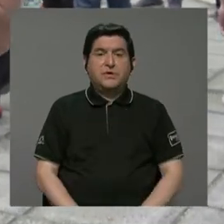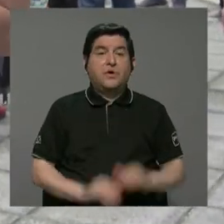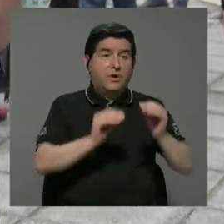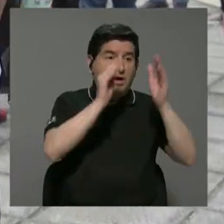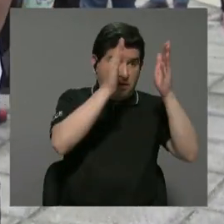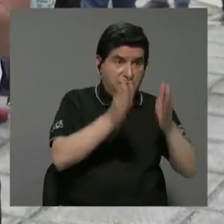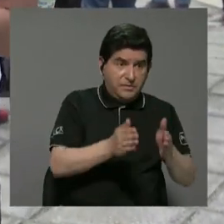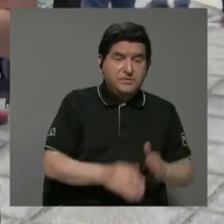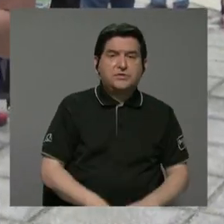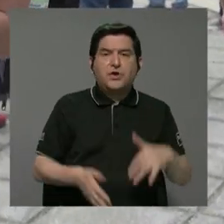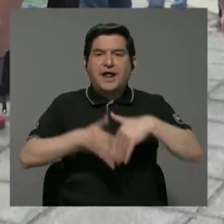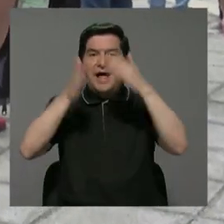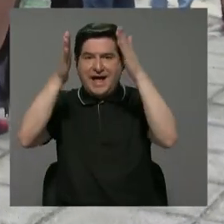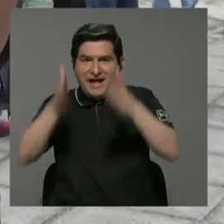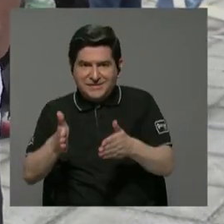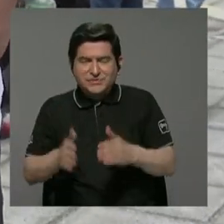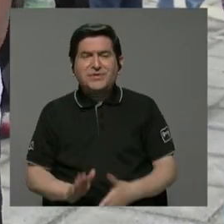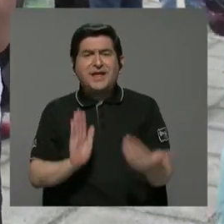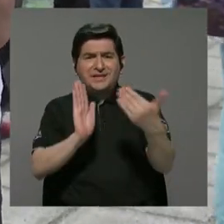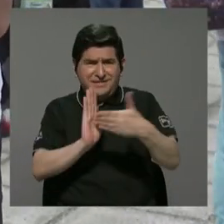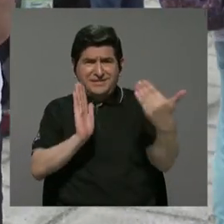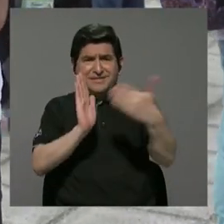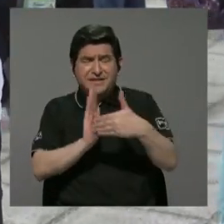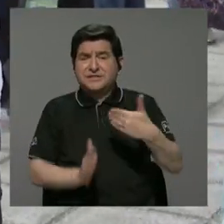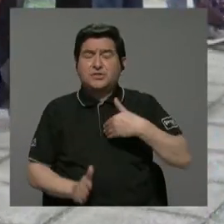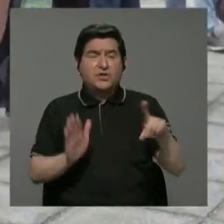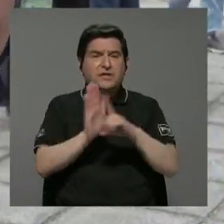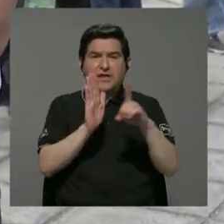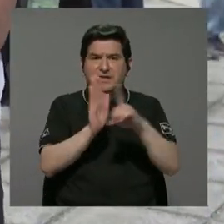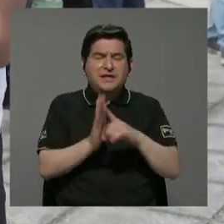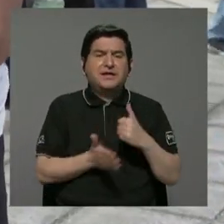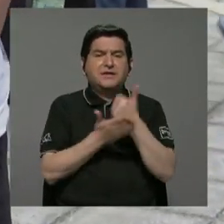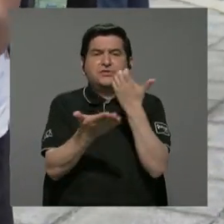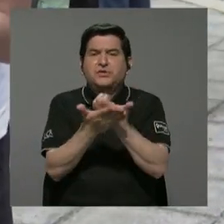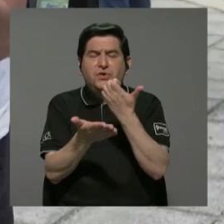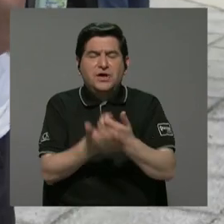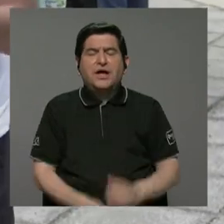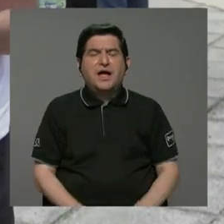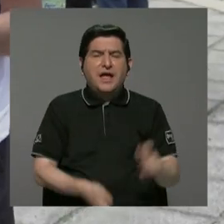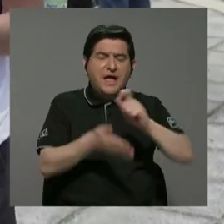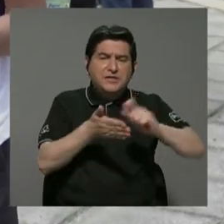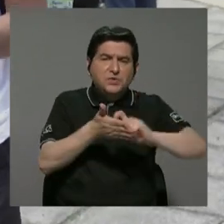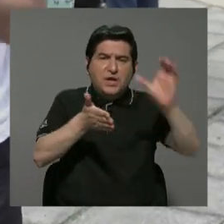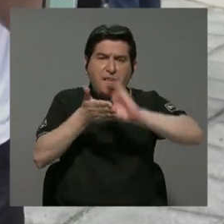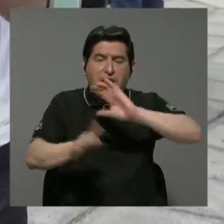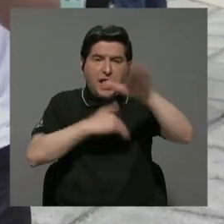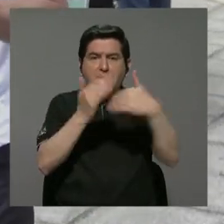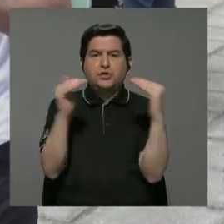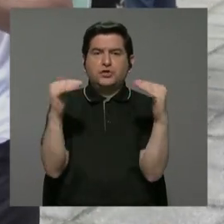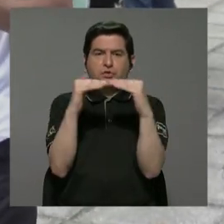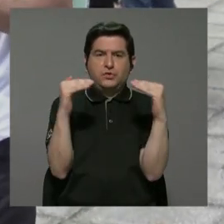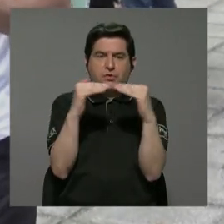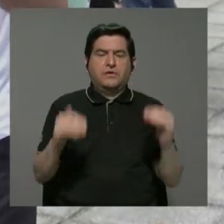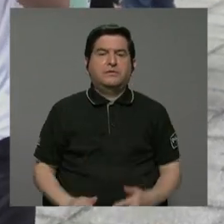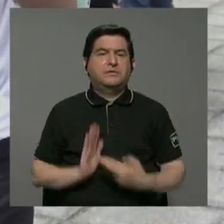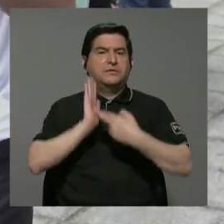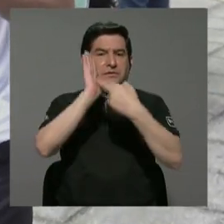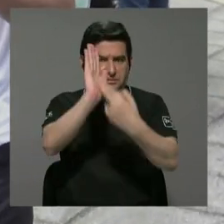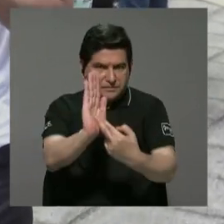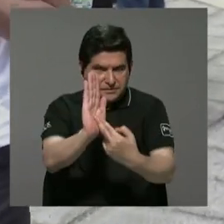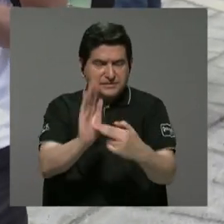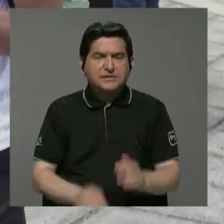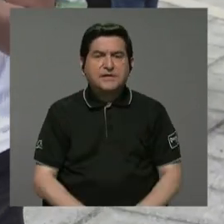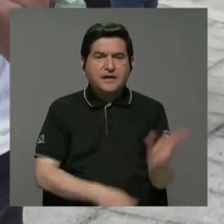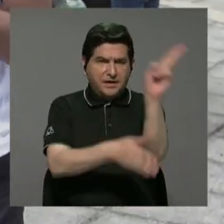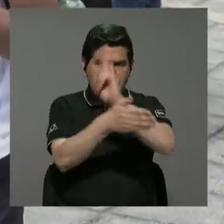es una afectación a estudiantes que están viendo afectados porque no tienen derecho a sus becas en secundaria, en primaria, en todos los niveles, y también representa para